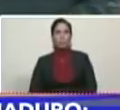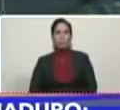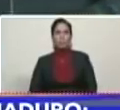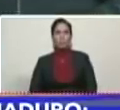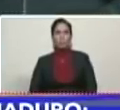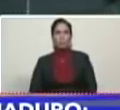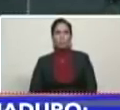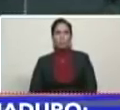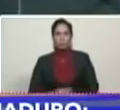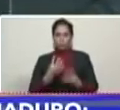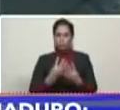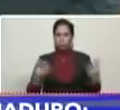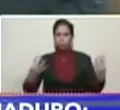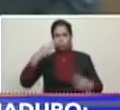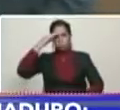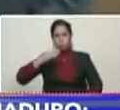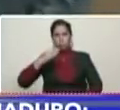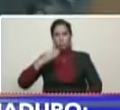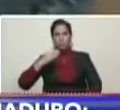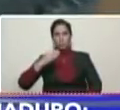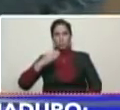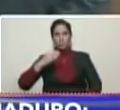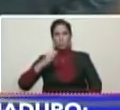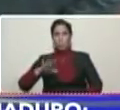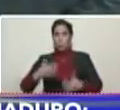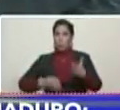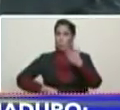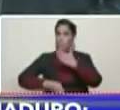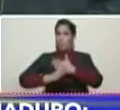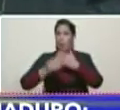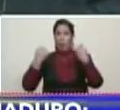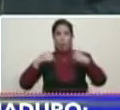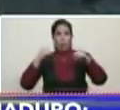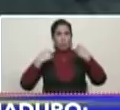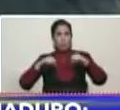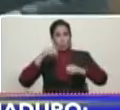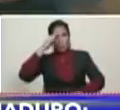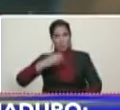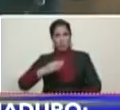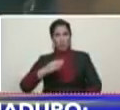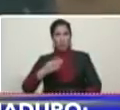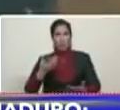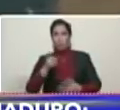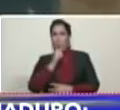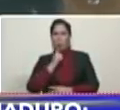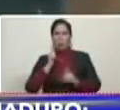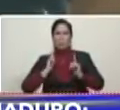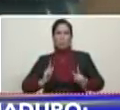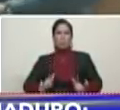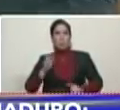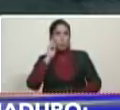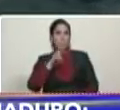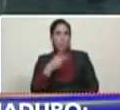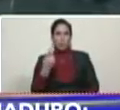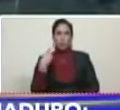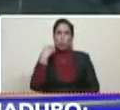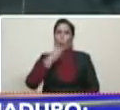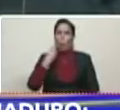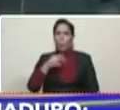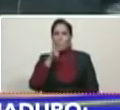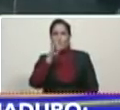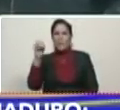cerrado. Y cuando van a los ejercicios militares son incansables. Yo he visto ahí jóvenes de 20, 25